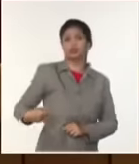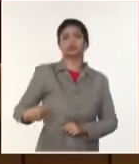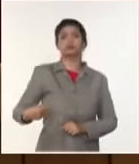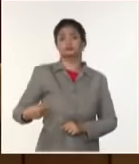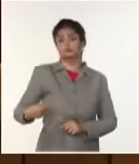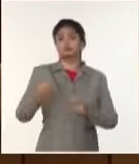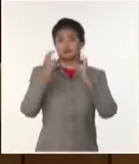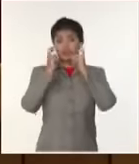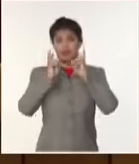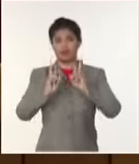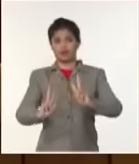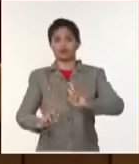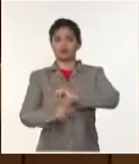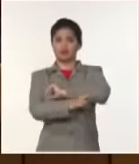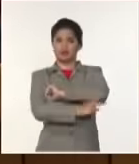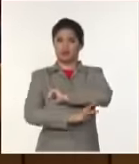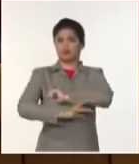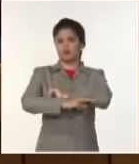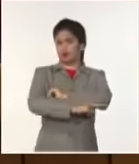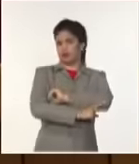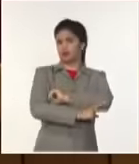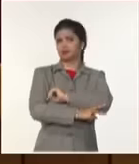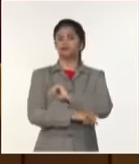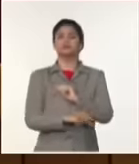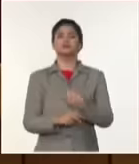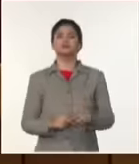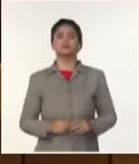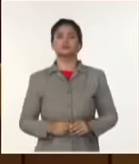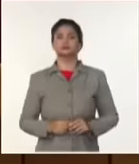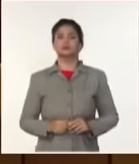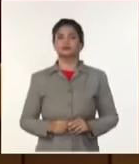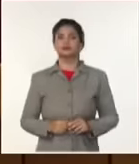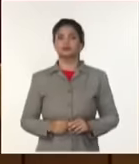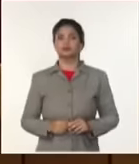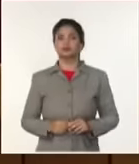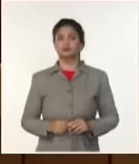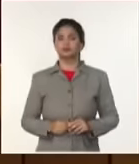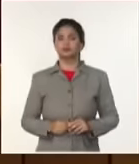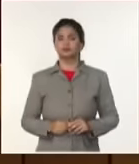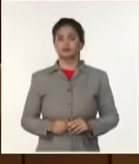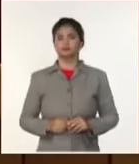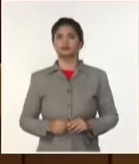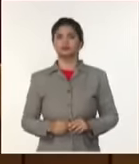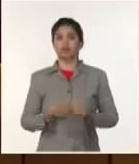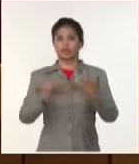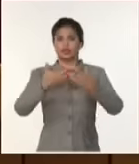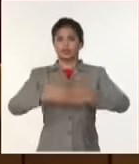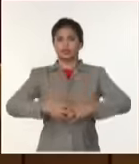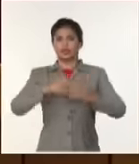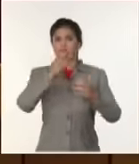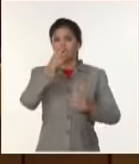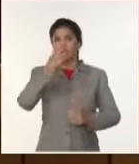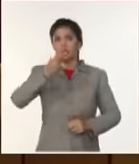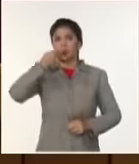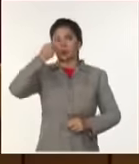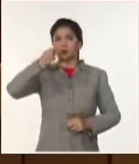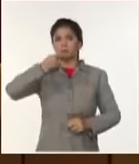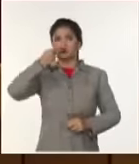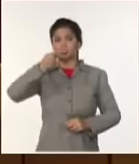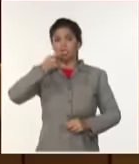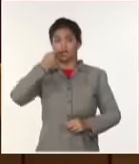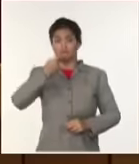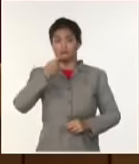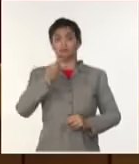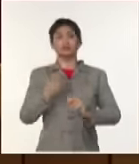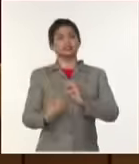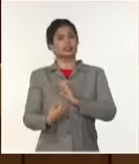vida del país. Si habiéndose negado el oxígeno medicinal, y que nadie olvide ese pasaje de crueldad